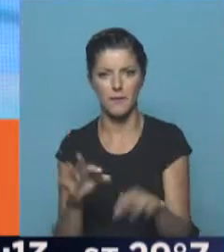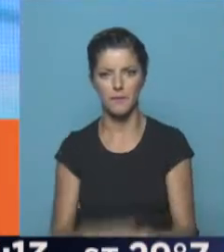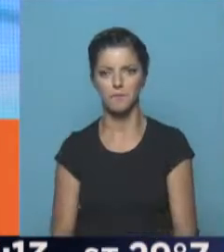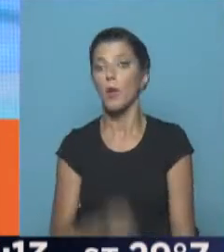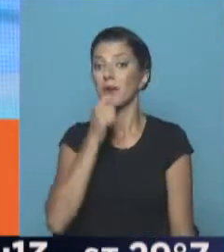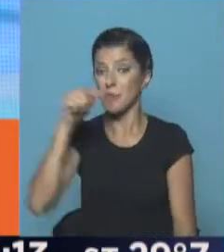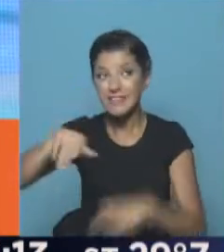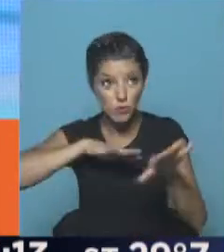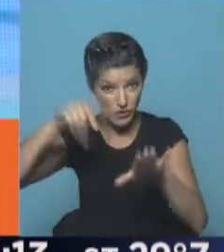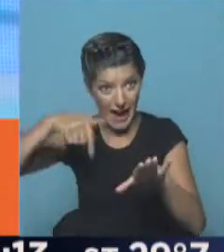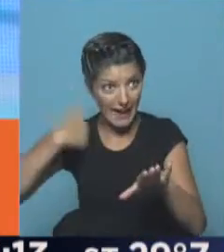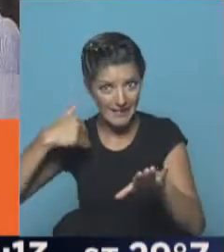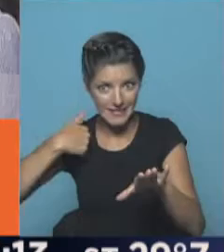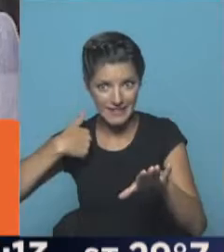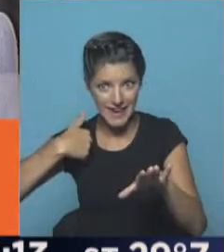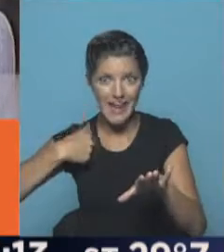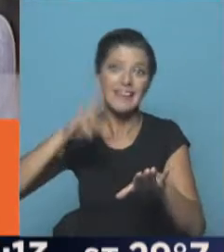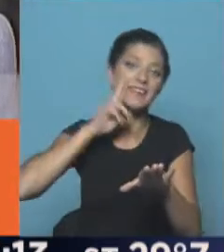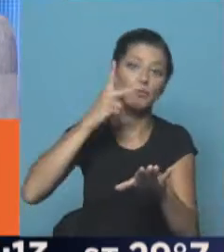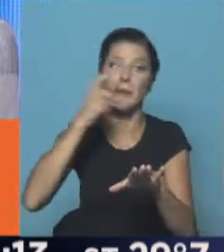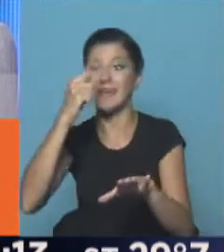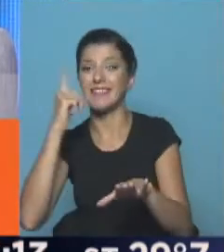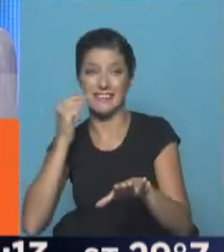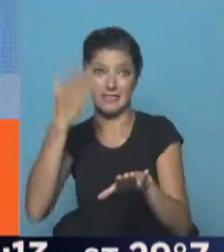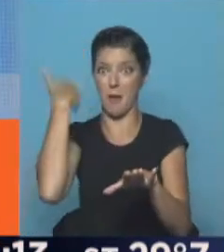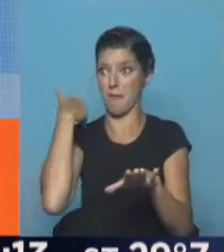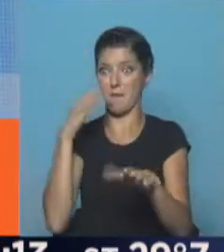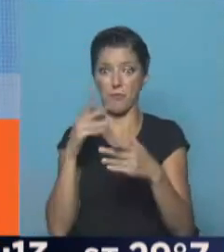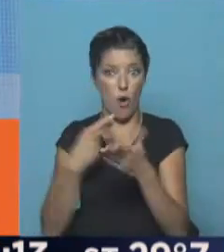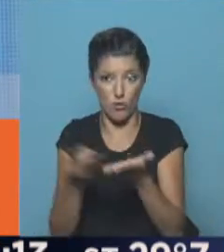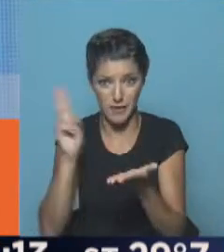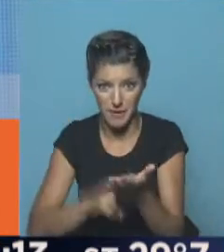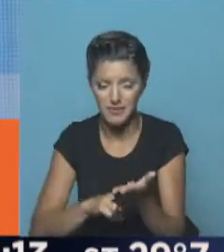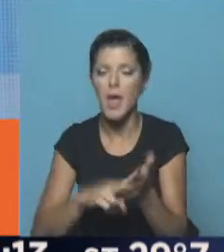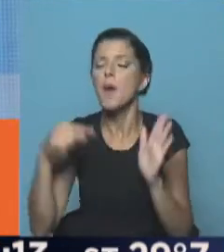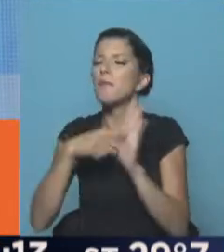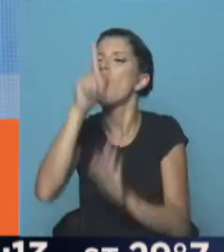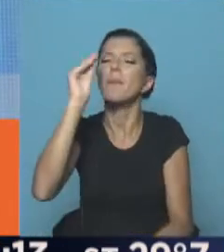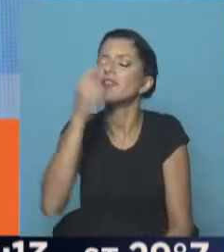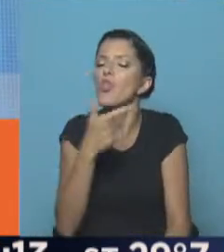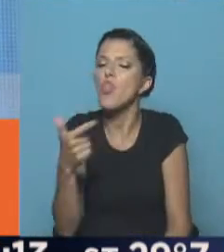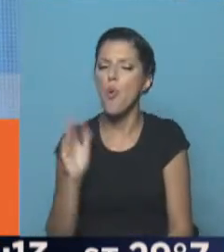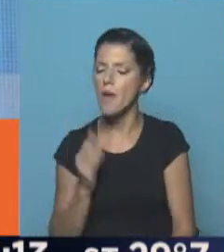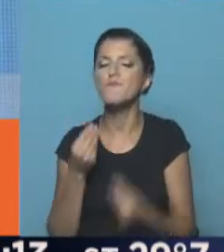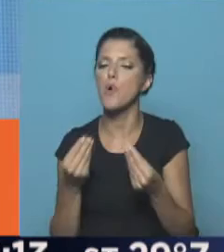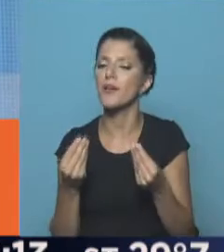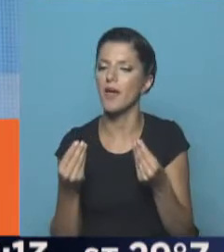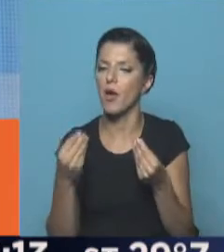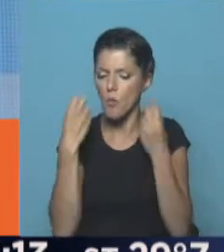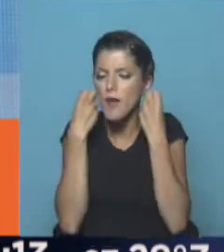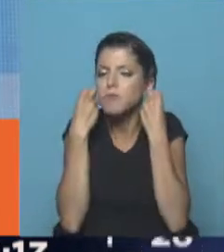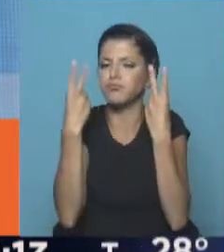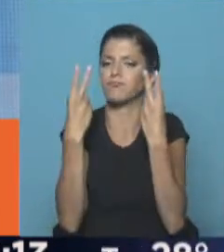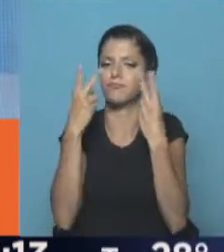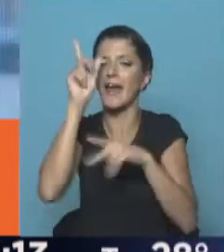mismo en argentina derivaría en 920 diciembre por lo menos porque en brasil no hay una rebelión articulada que permita desde las calles y